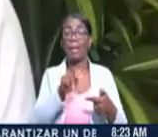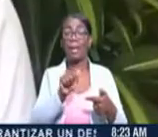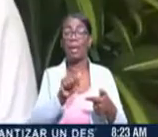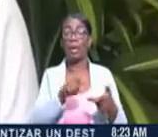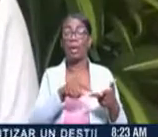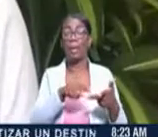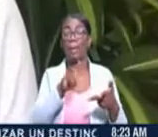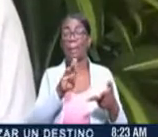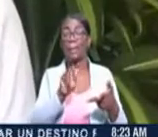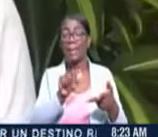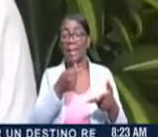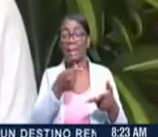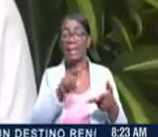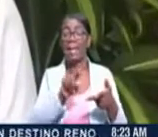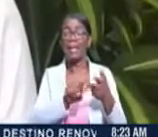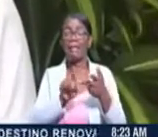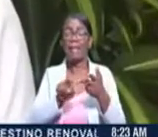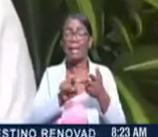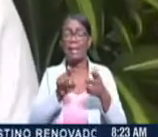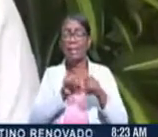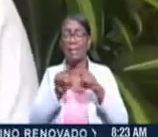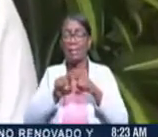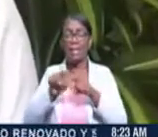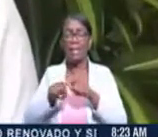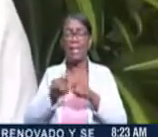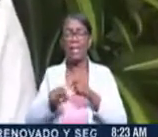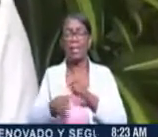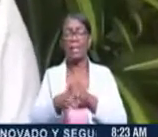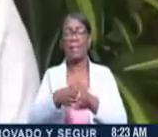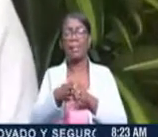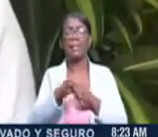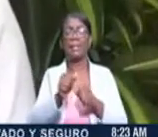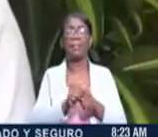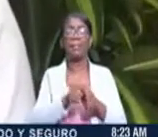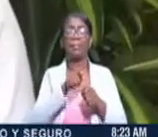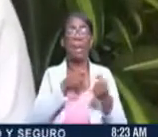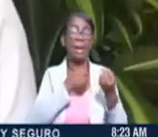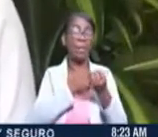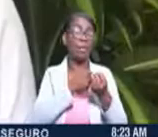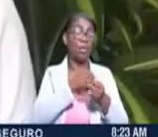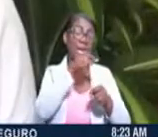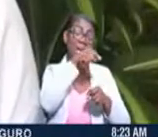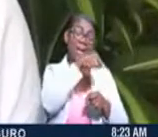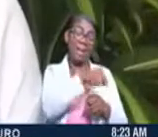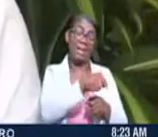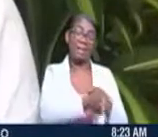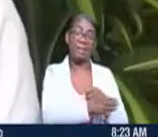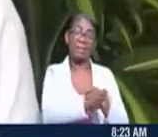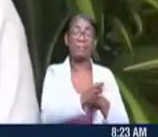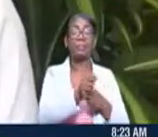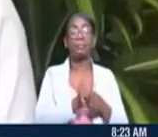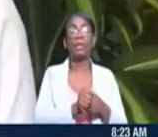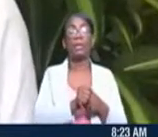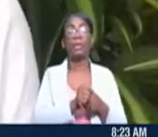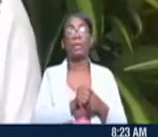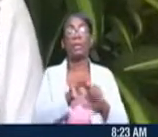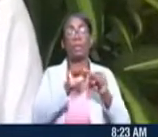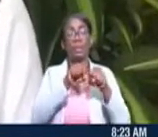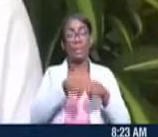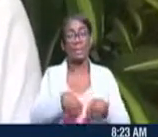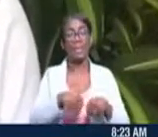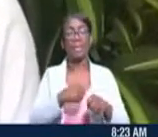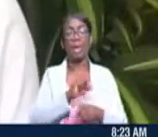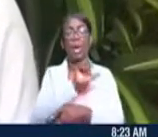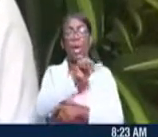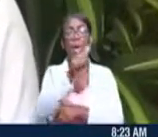bagre. Y nosotros como consumidores, para apoyar al pescador artesanal, debemos poder consumir